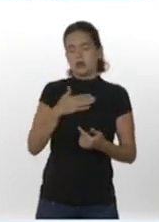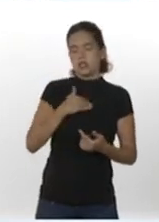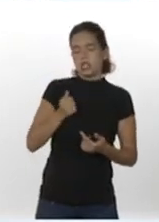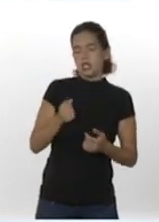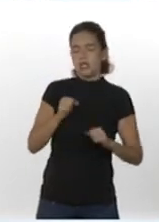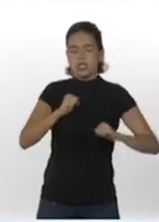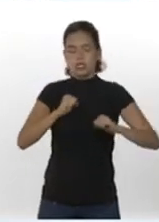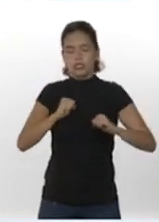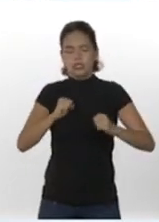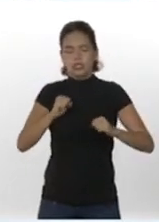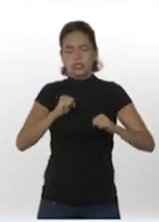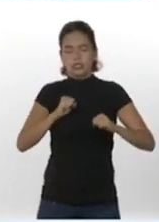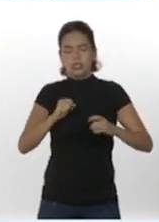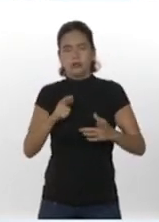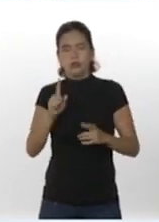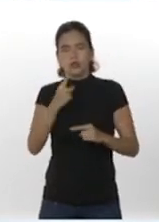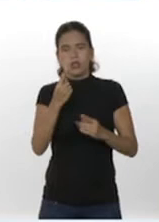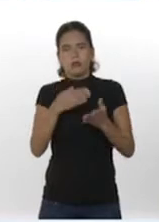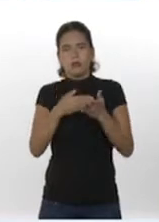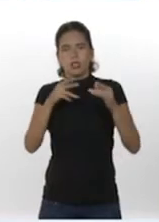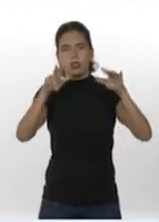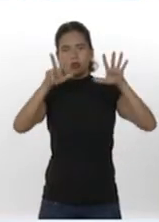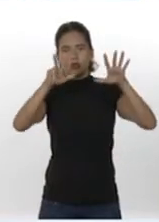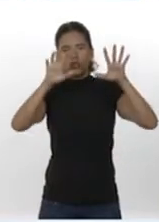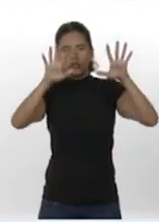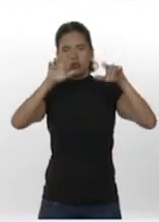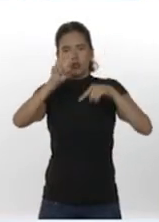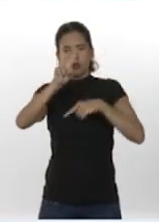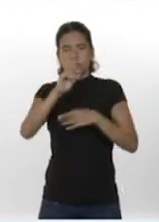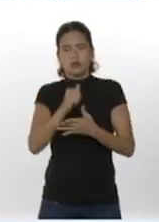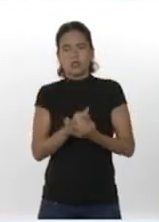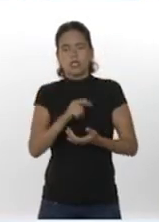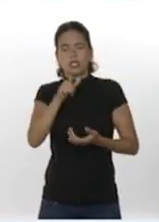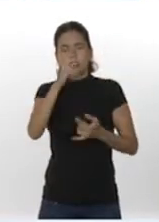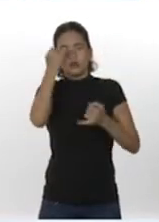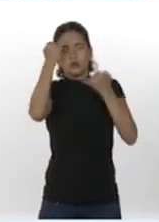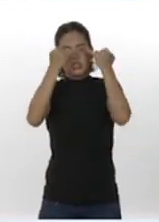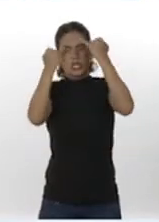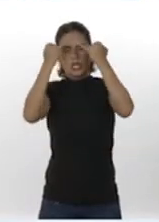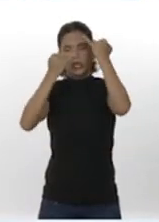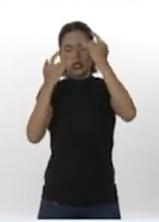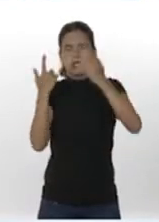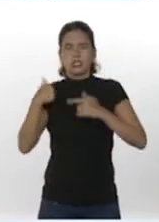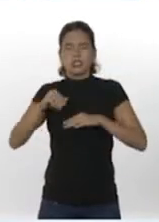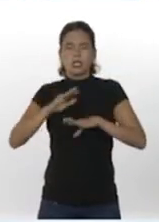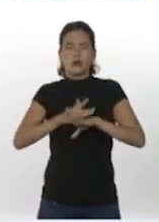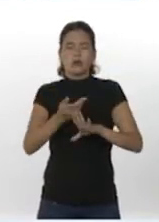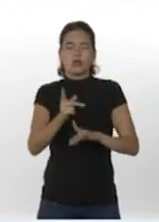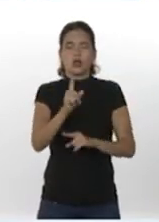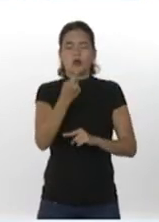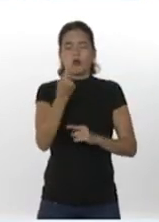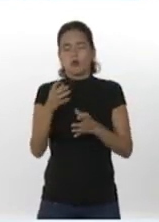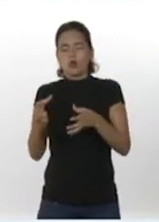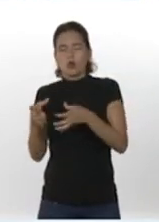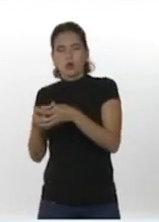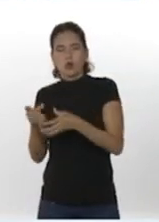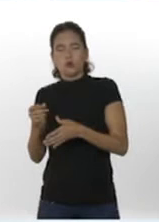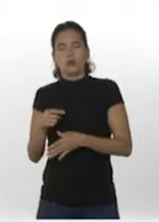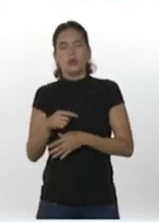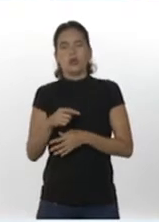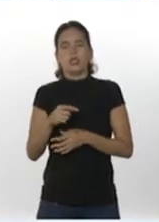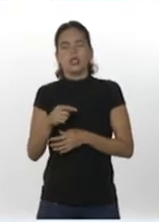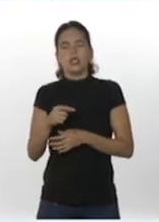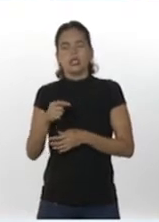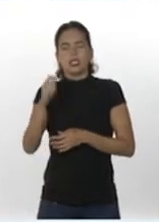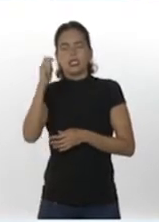de 1812 y esos ideales que tenían, porque unos grupos de diputados